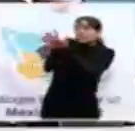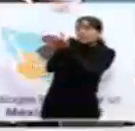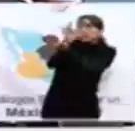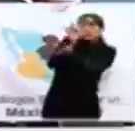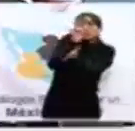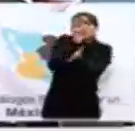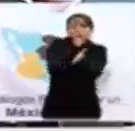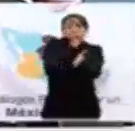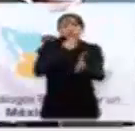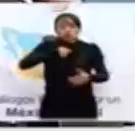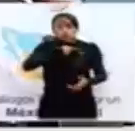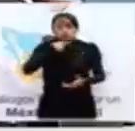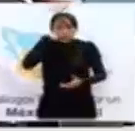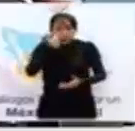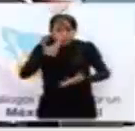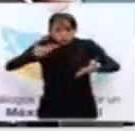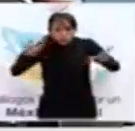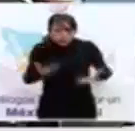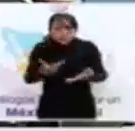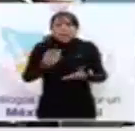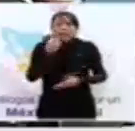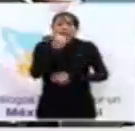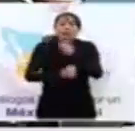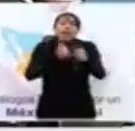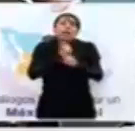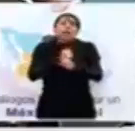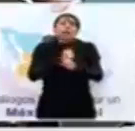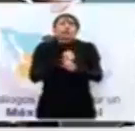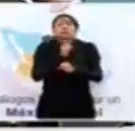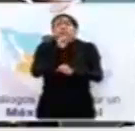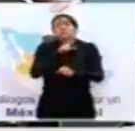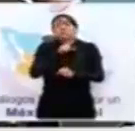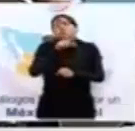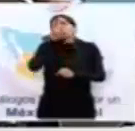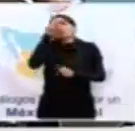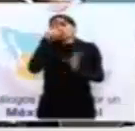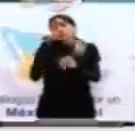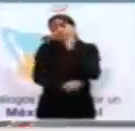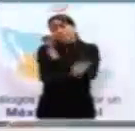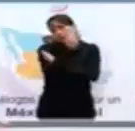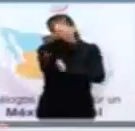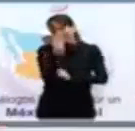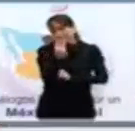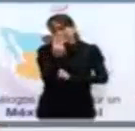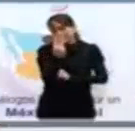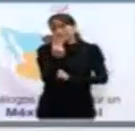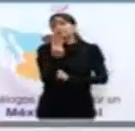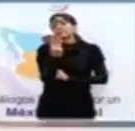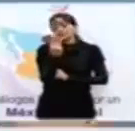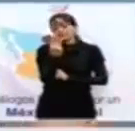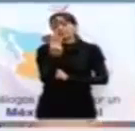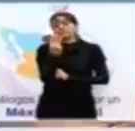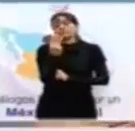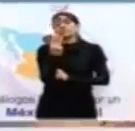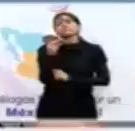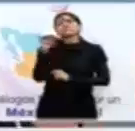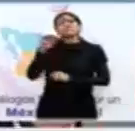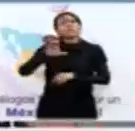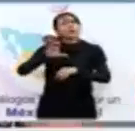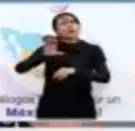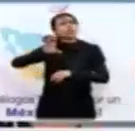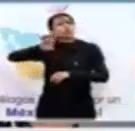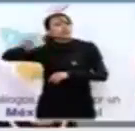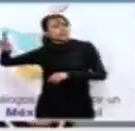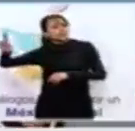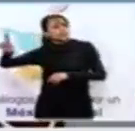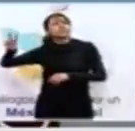Territorios de Ciudadanía en el año 2003. Luego, a veces la de Costa